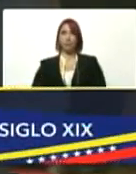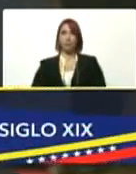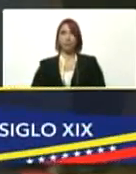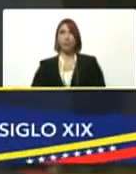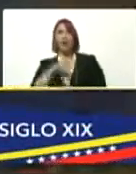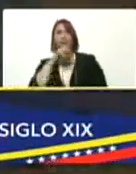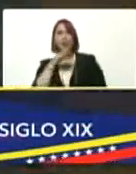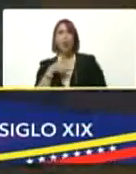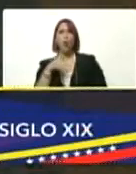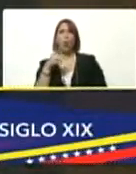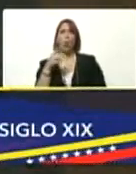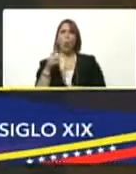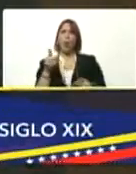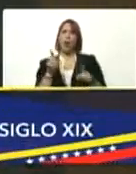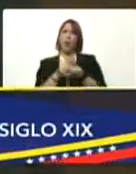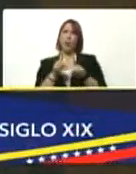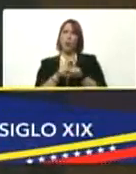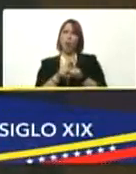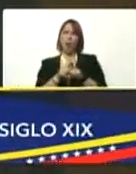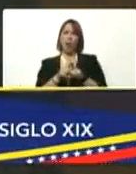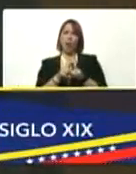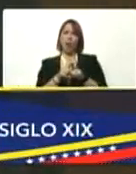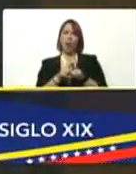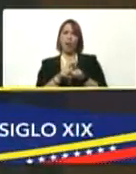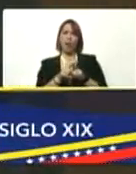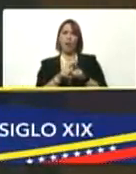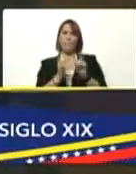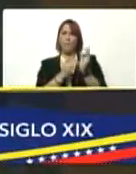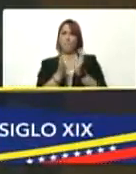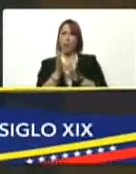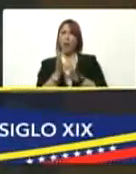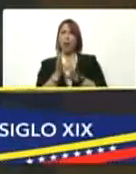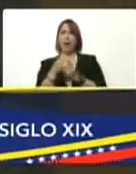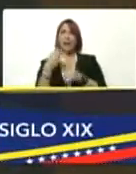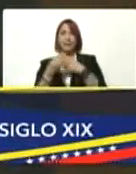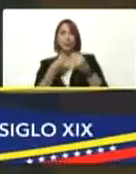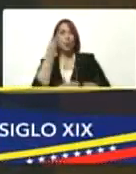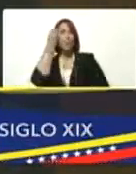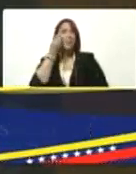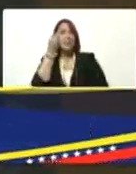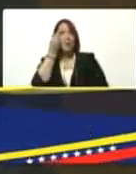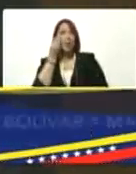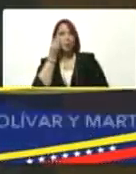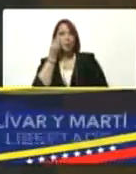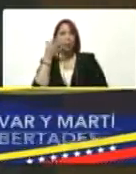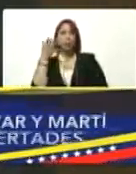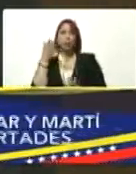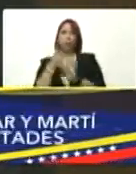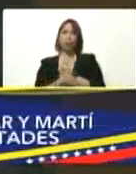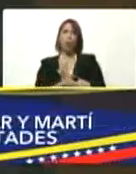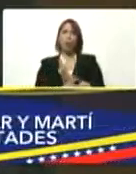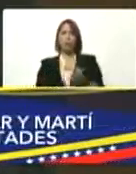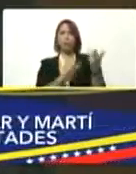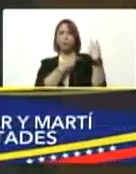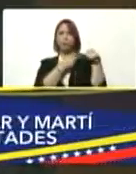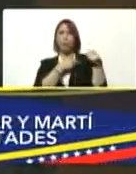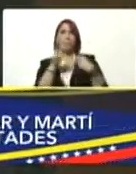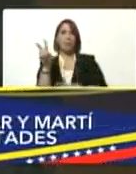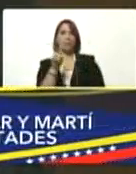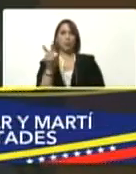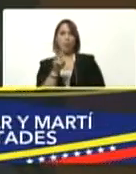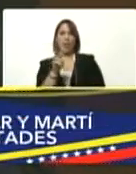habló como un profeta y hizo la premonición del papel que Venezuela jugaría en el